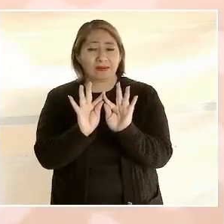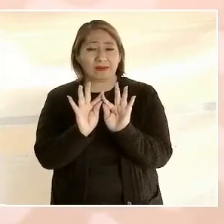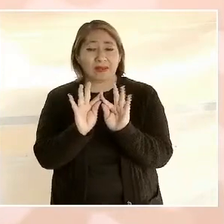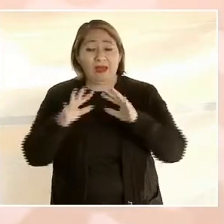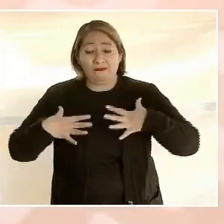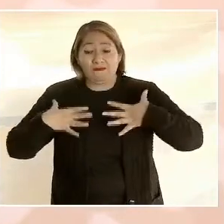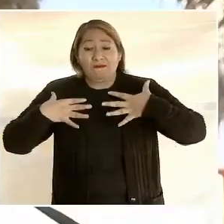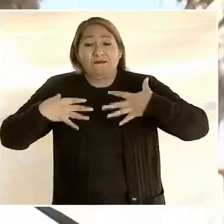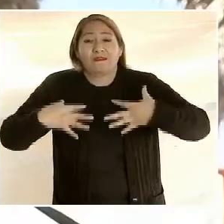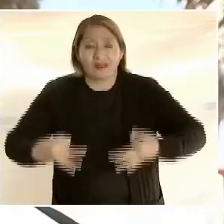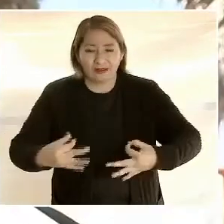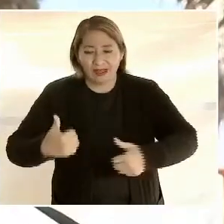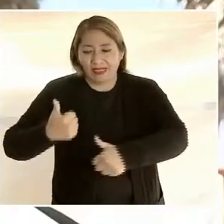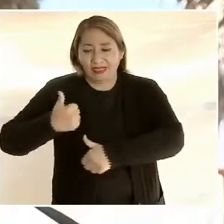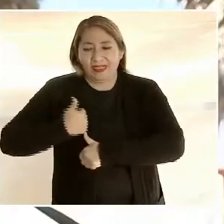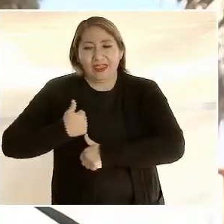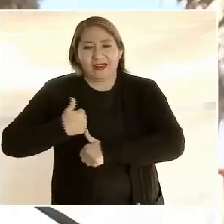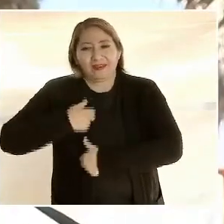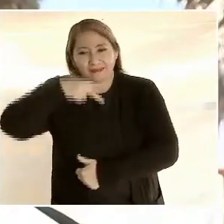Mexicano.